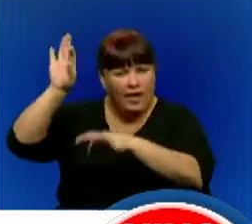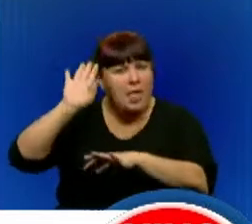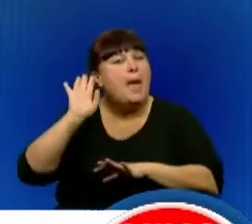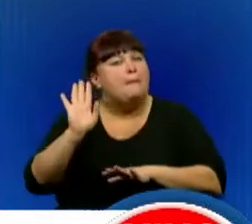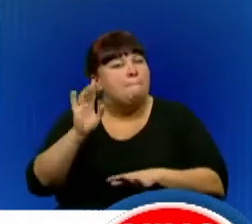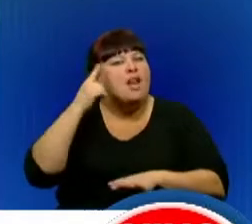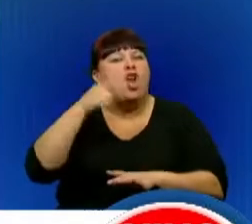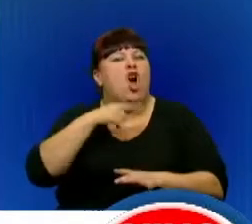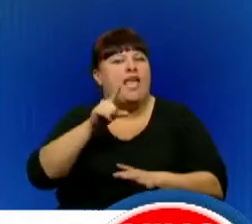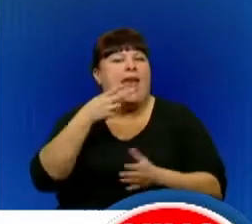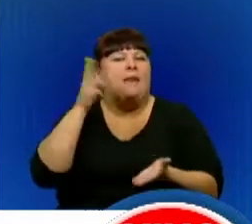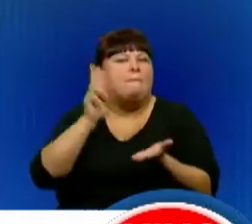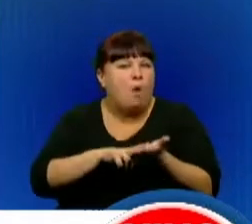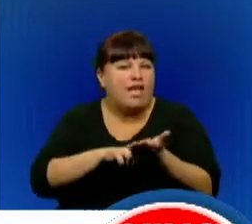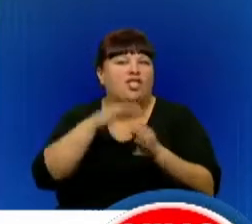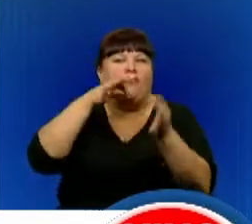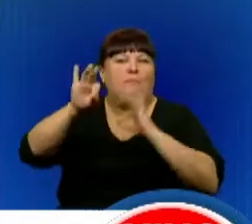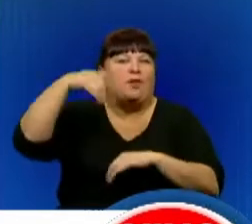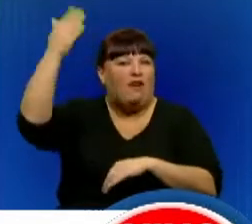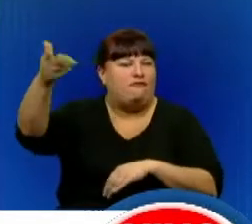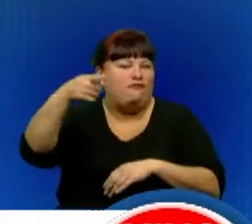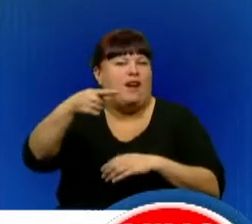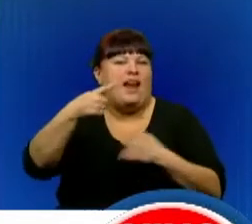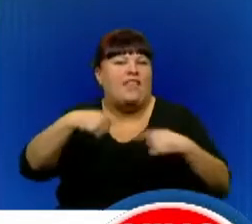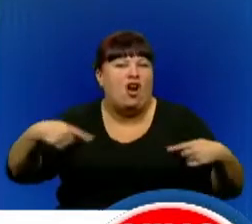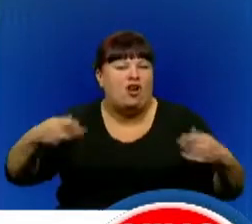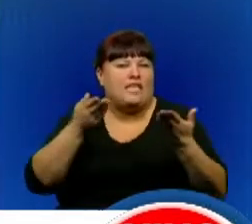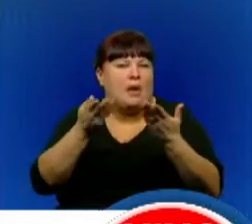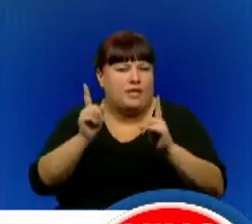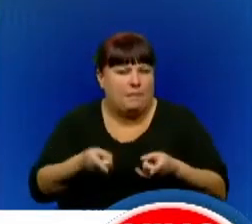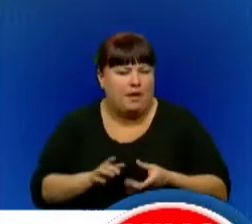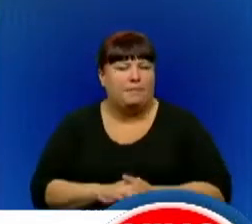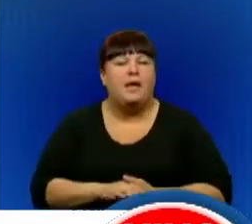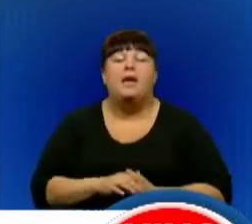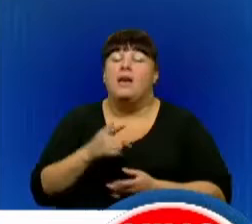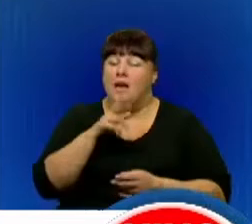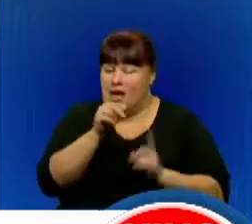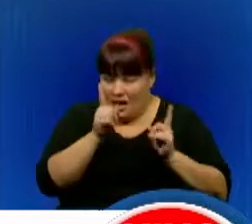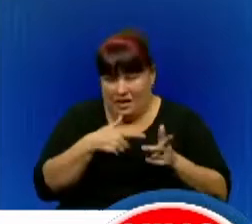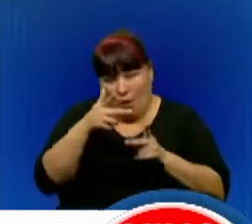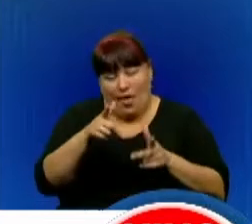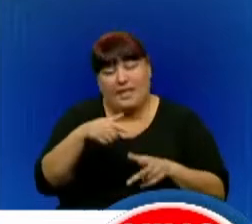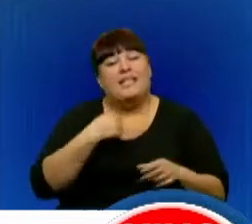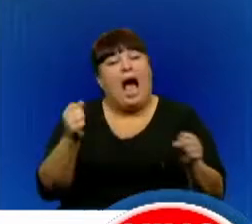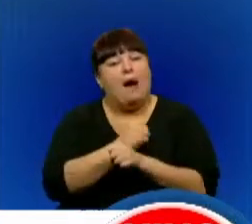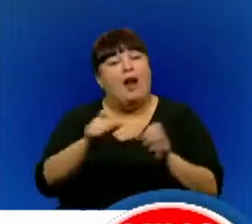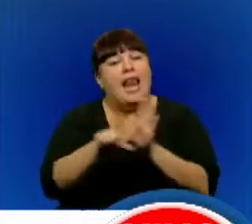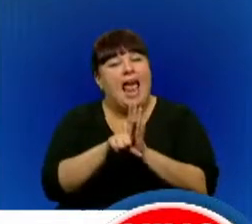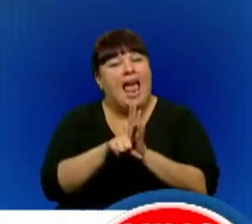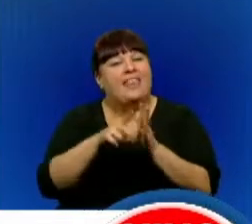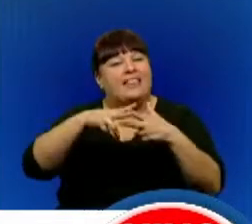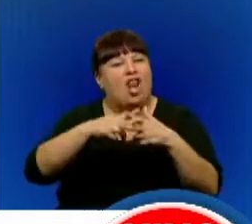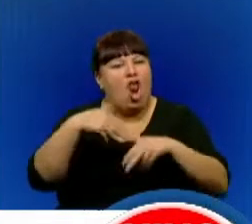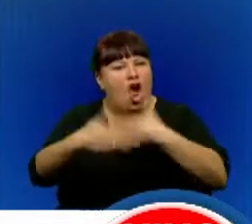la idea era no trasladar impuestos a las exportaciones de bienes y servicios. Y permítame decirle que aprobamos la ley de